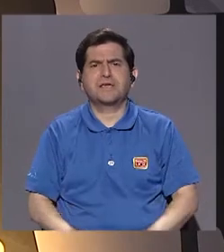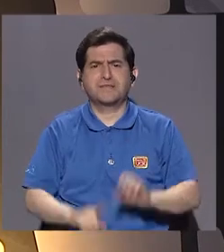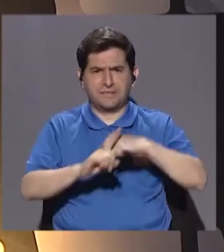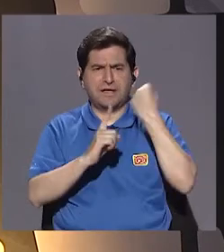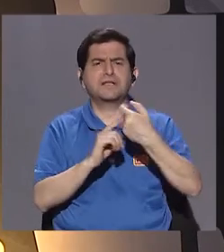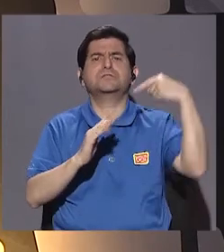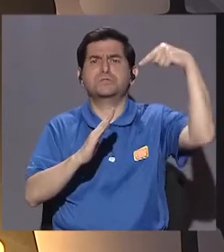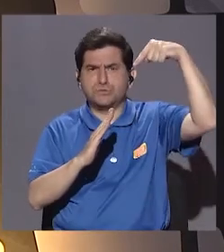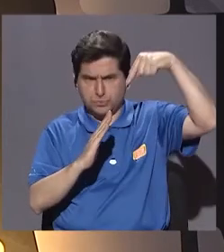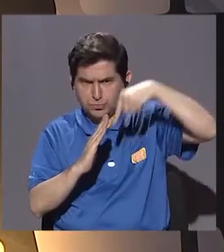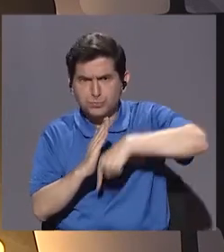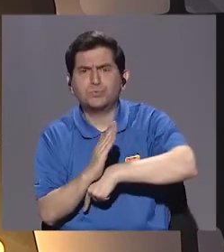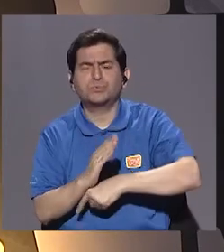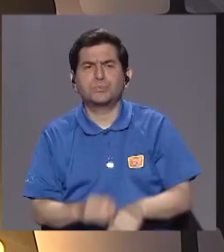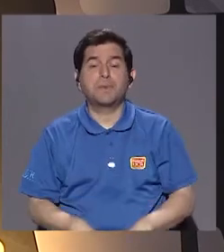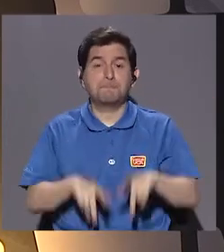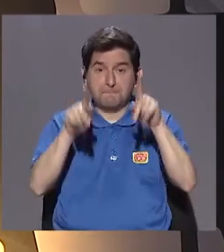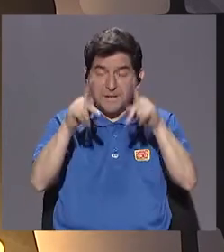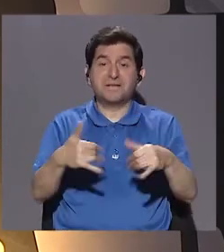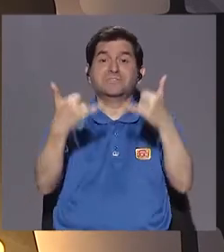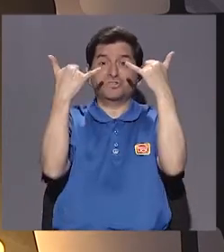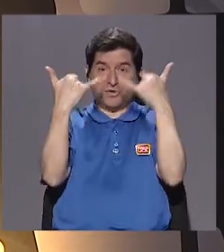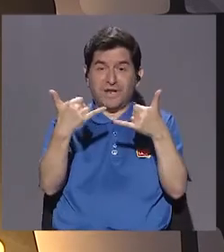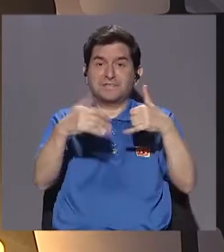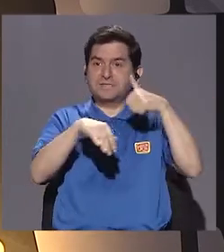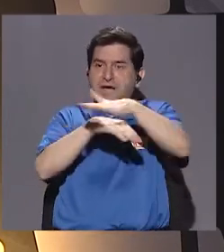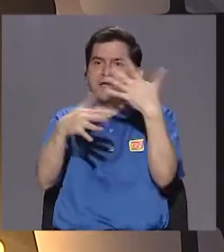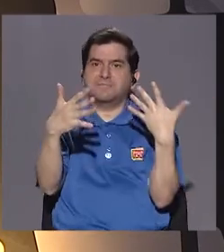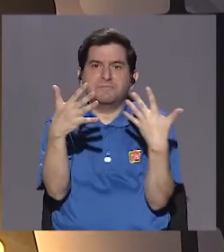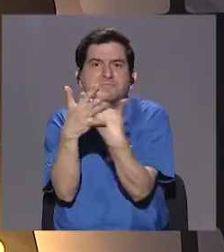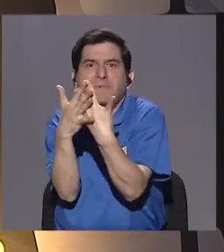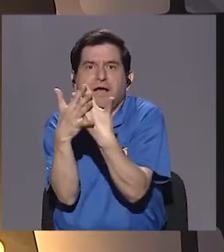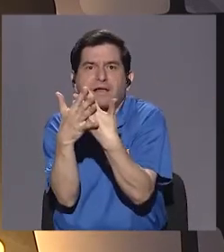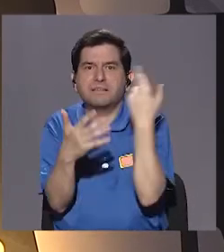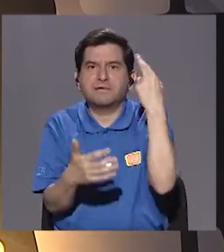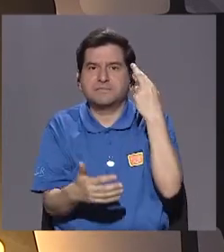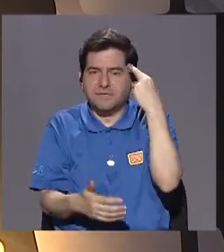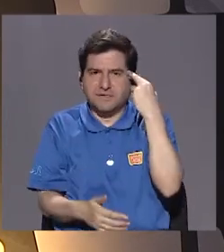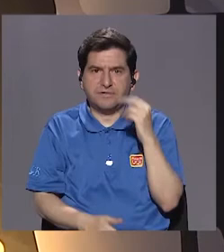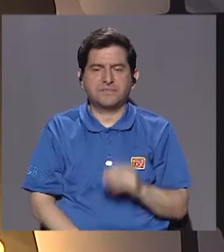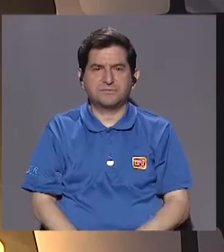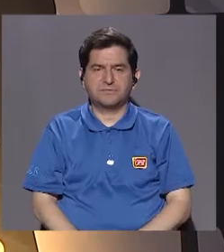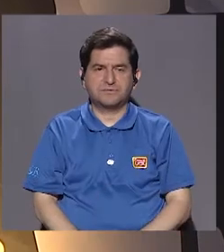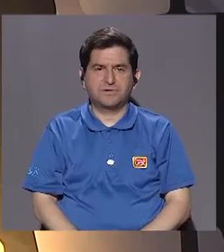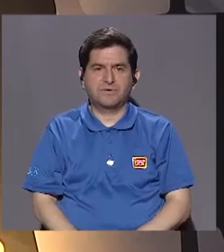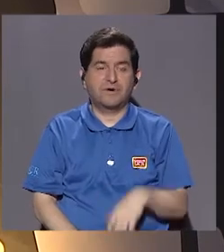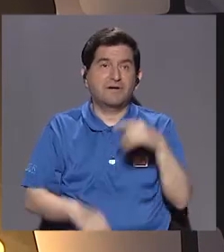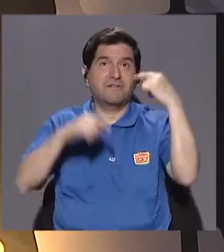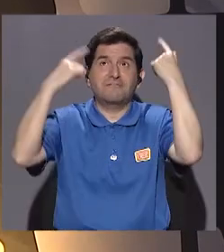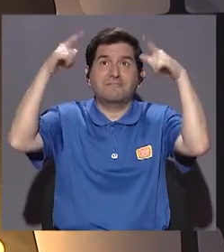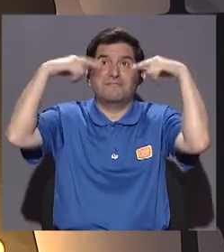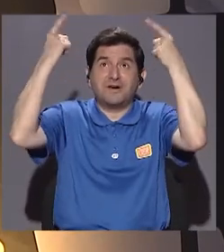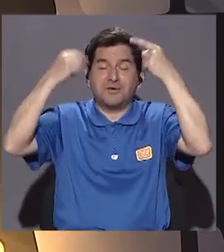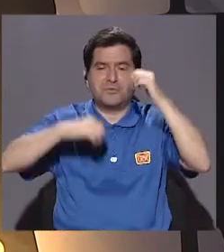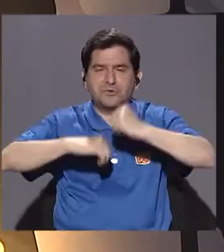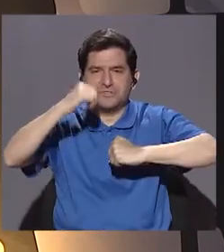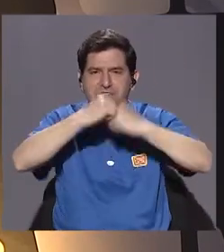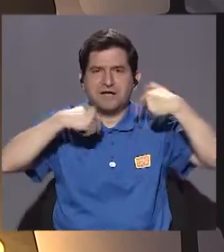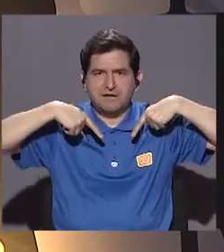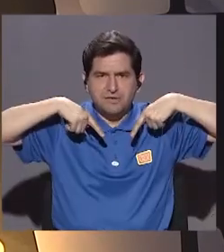casos muy serios inclusive hay personas ya en la cárcel debido a estas las famosas estructuras